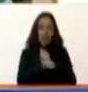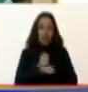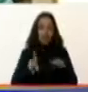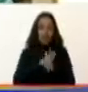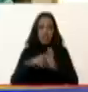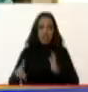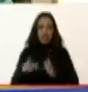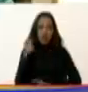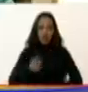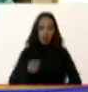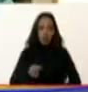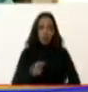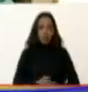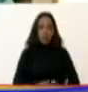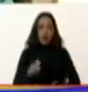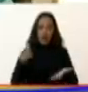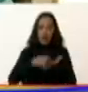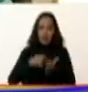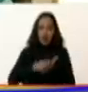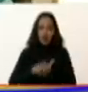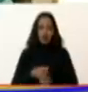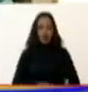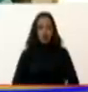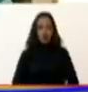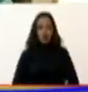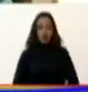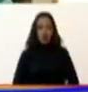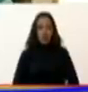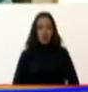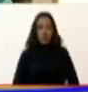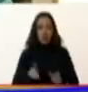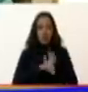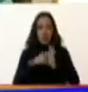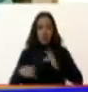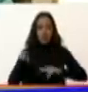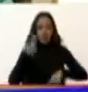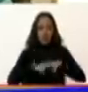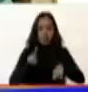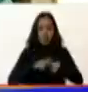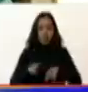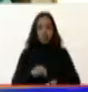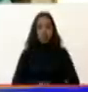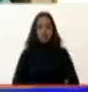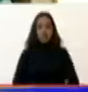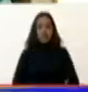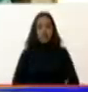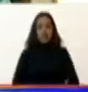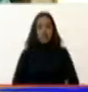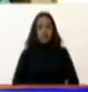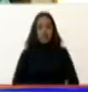a la jubilación, a las pensiones, exigiendo derechos a los niños, niñas, exigiendo derecho a la